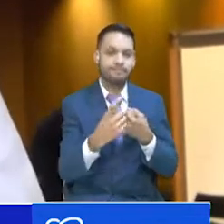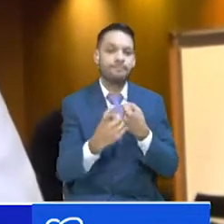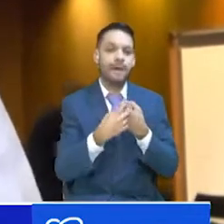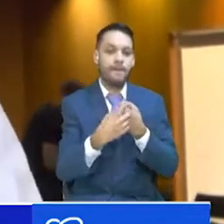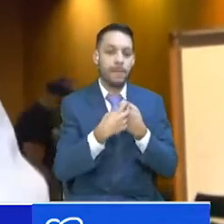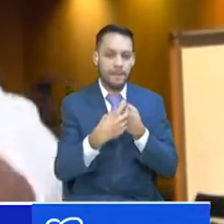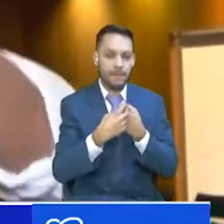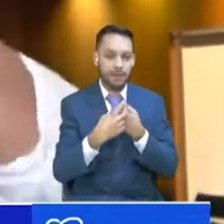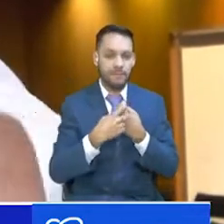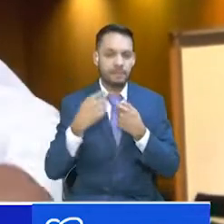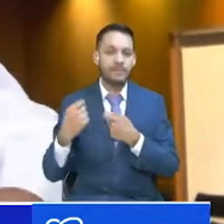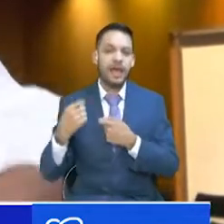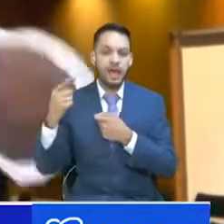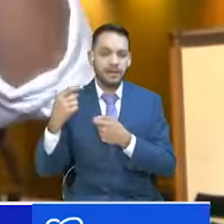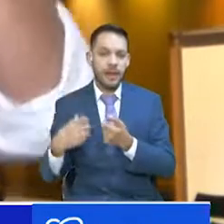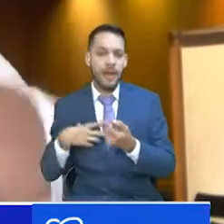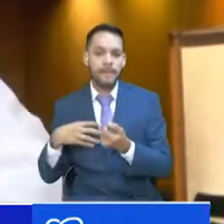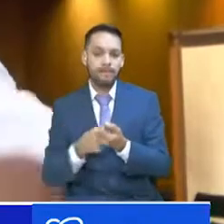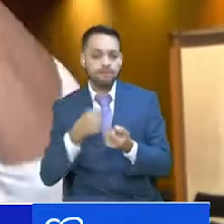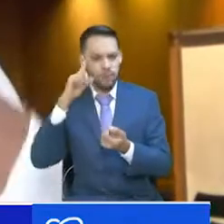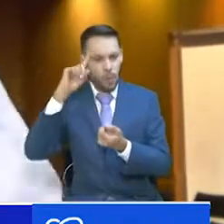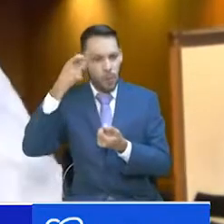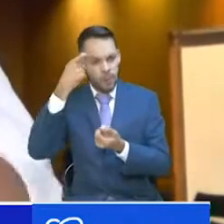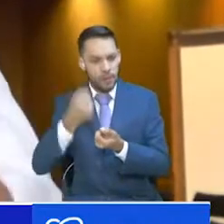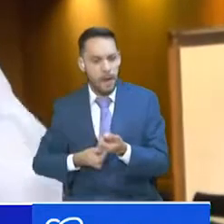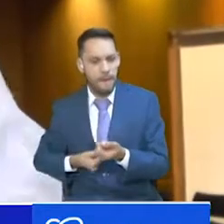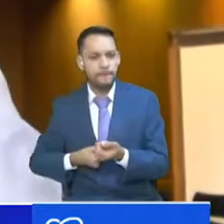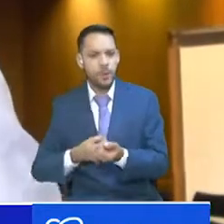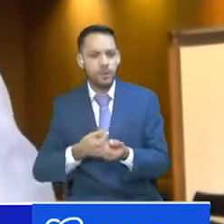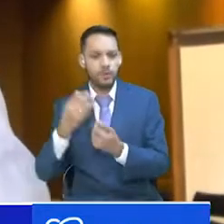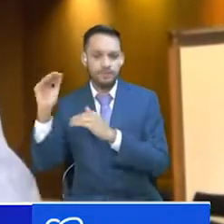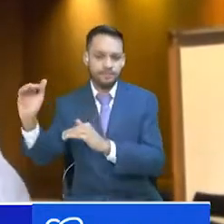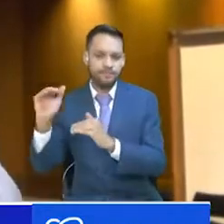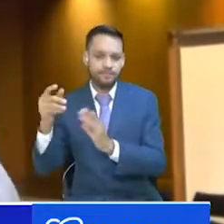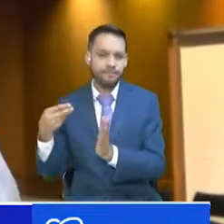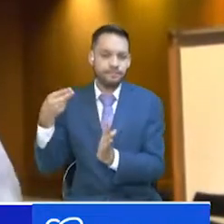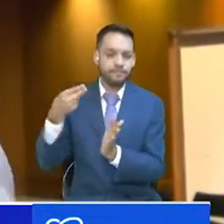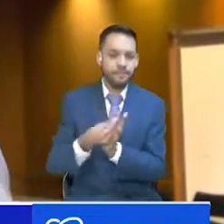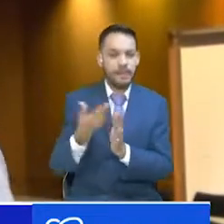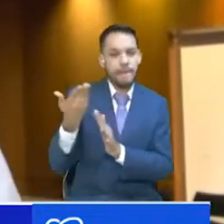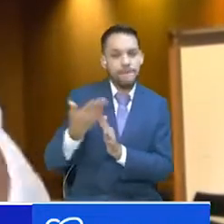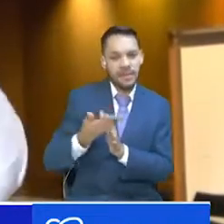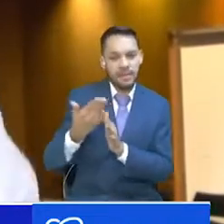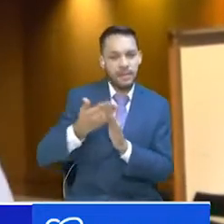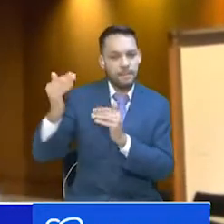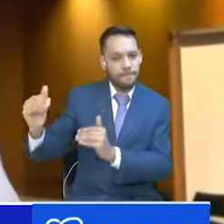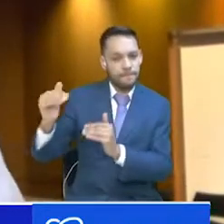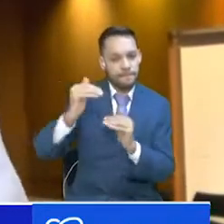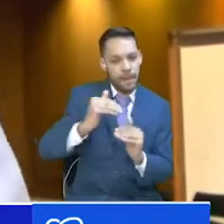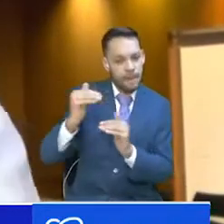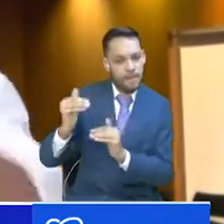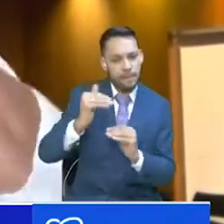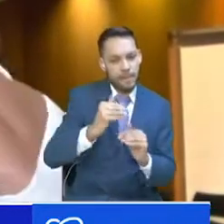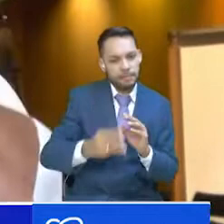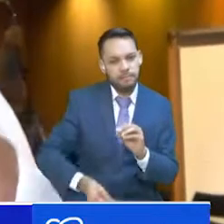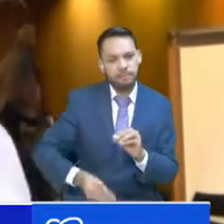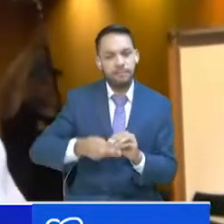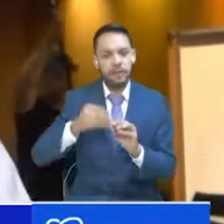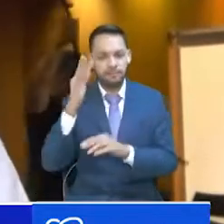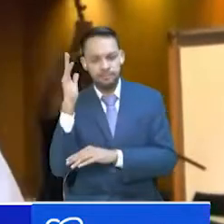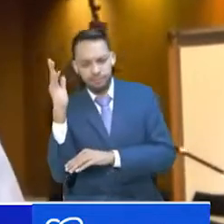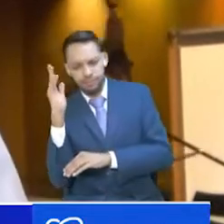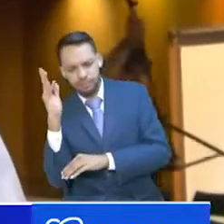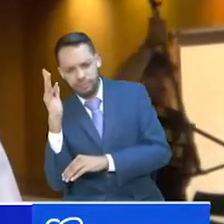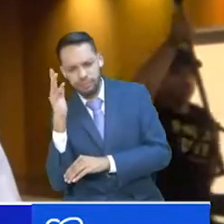más de 45 años que 'jojoy' son las mayores víctimas del desempleo en nuestro país vamos a hacer buenos debates que hagan